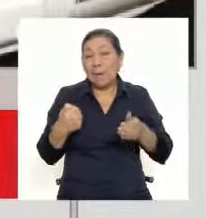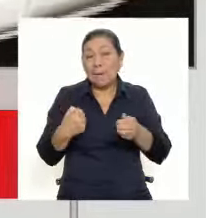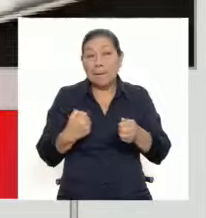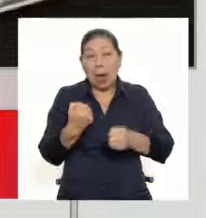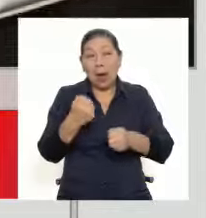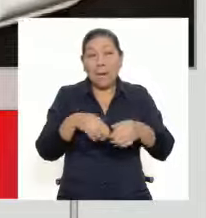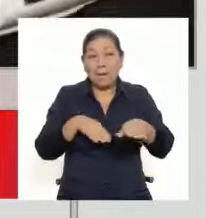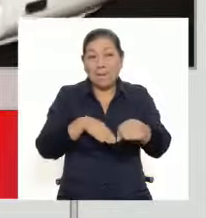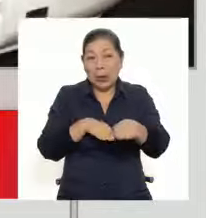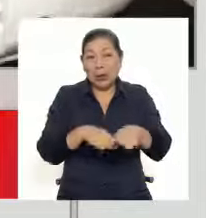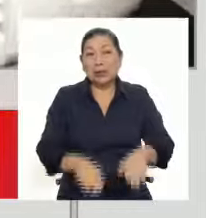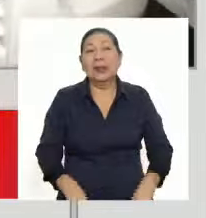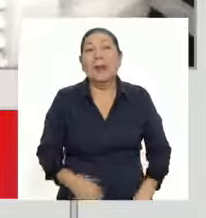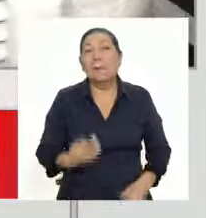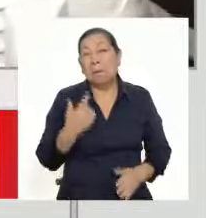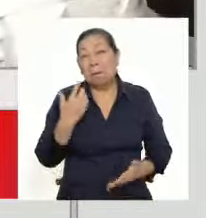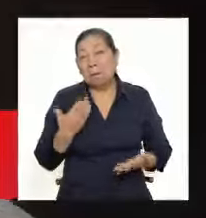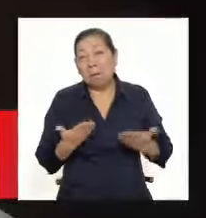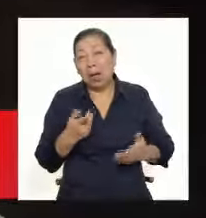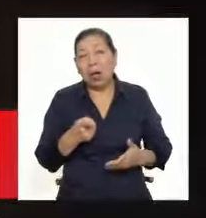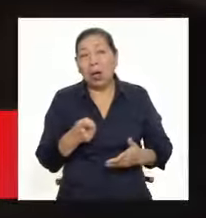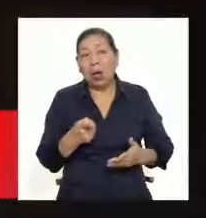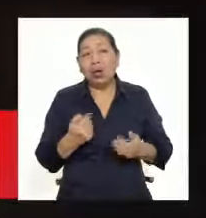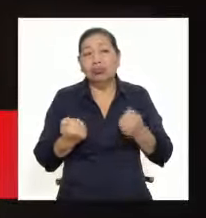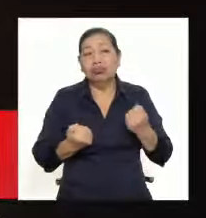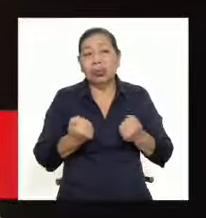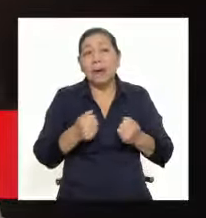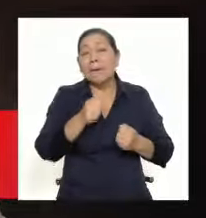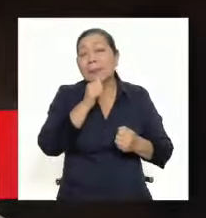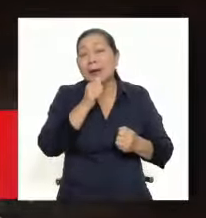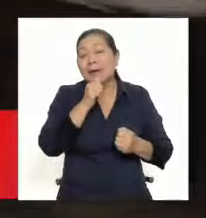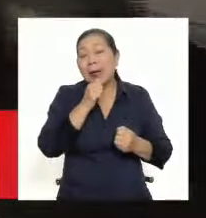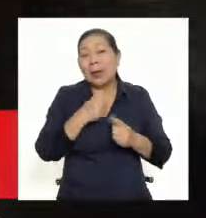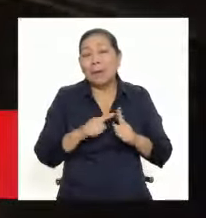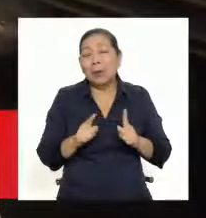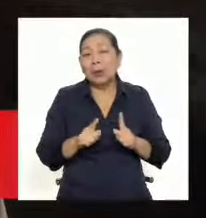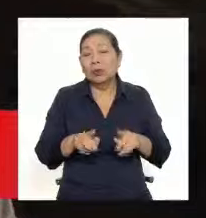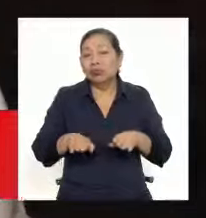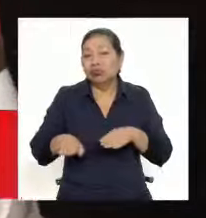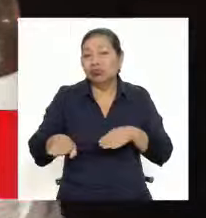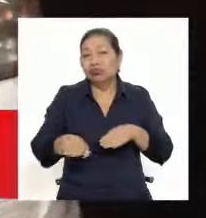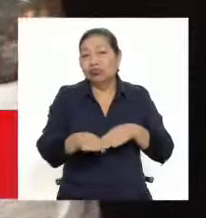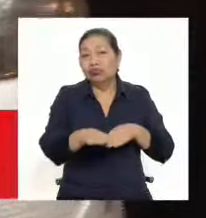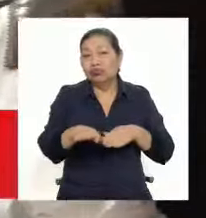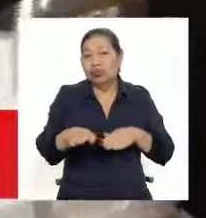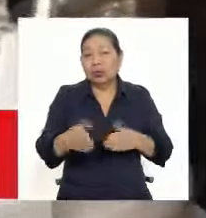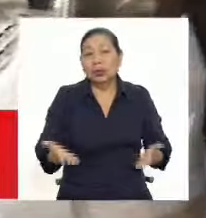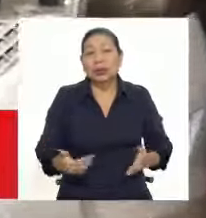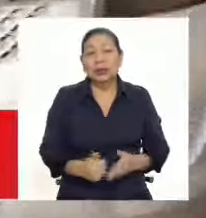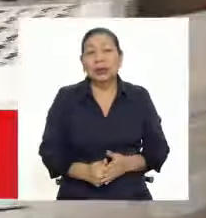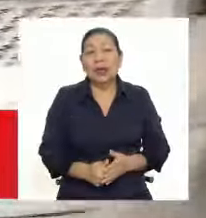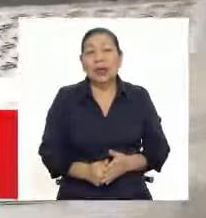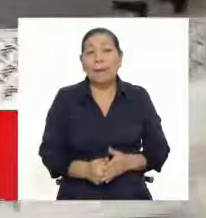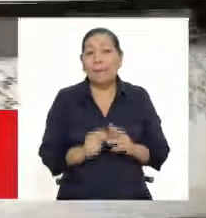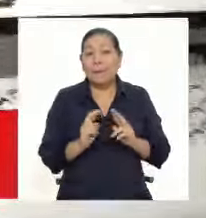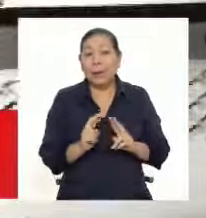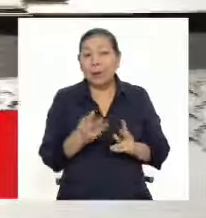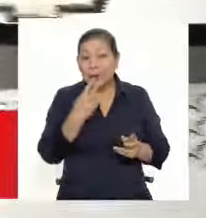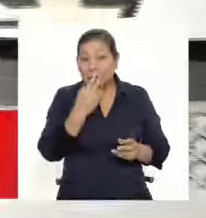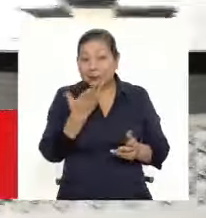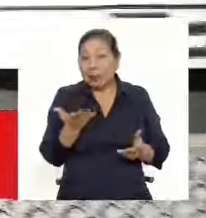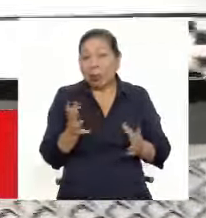Este brindaría servicio, aparentemente servicio de transporte privado, a la línea 1 del metro de Lima, y ha quedado